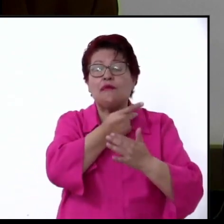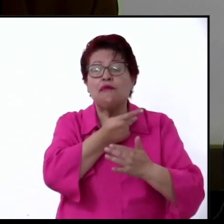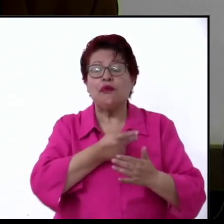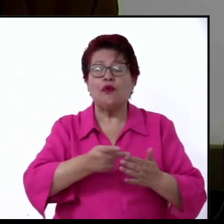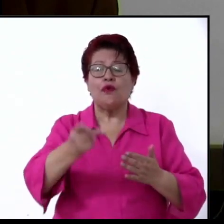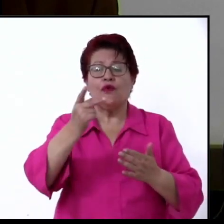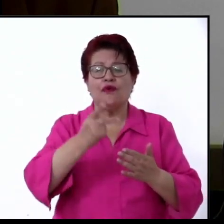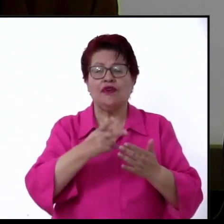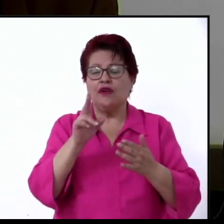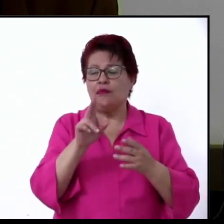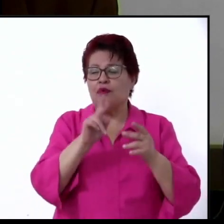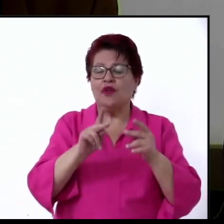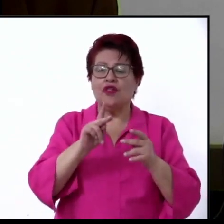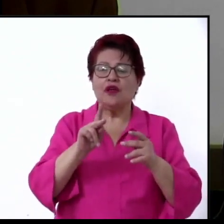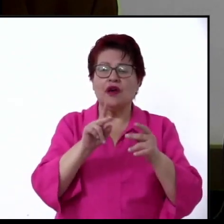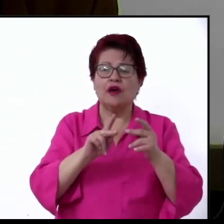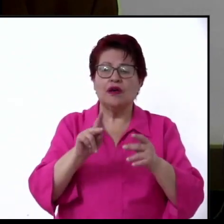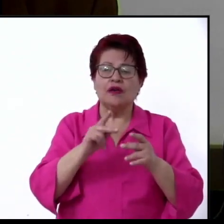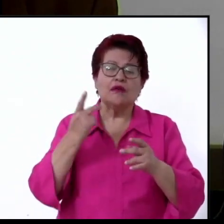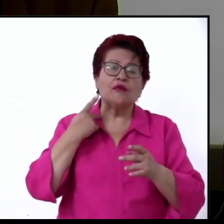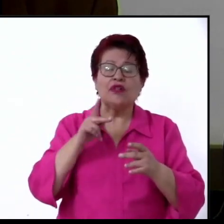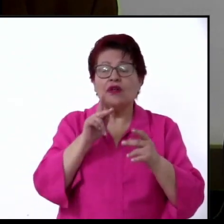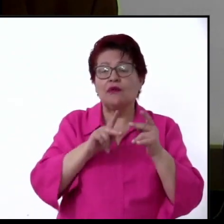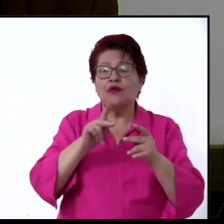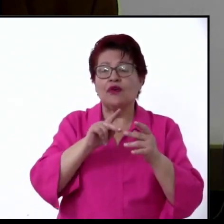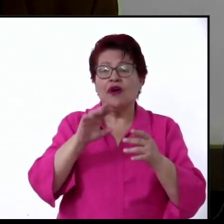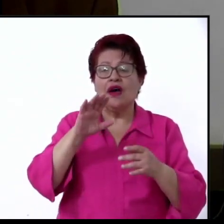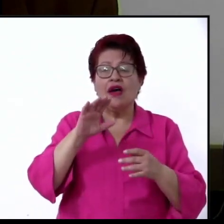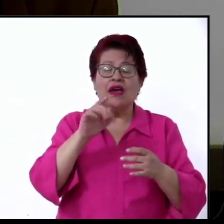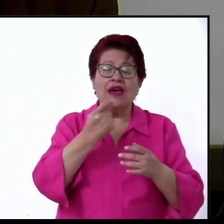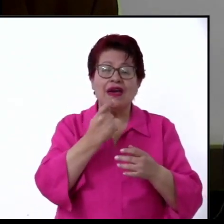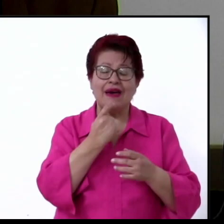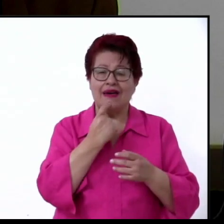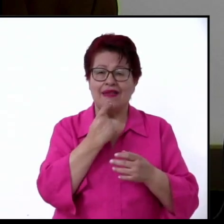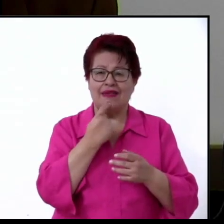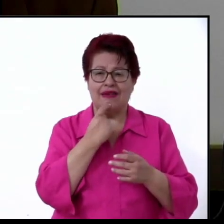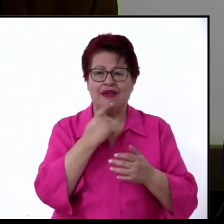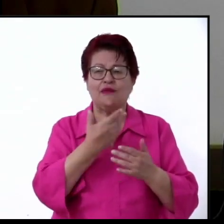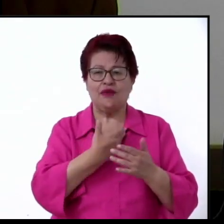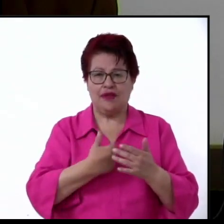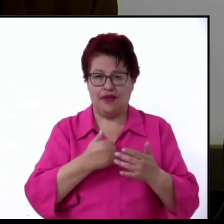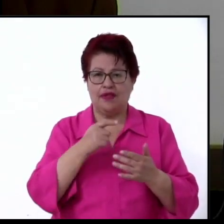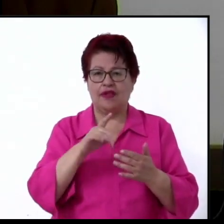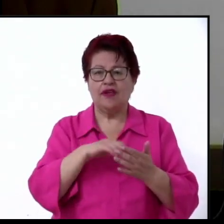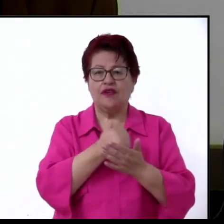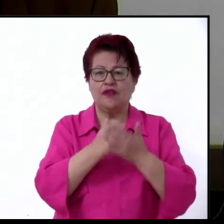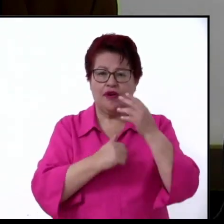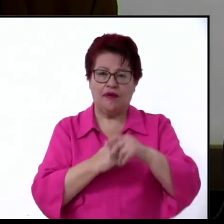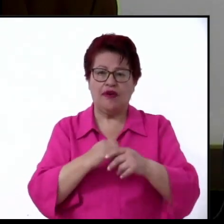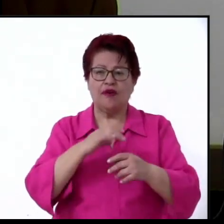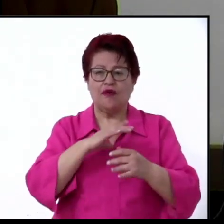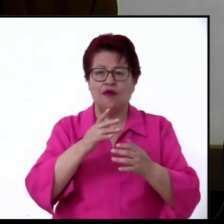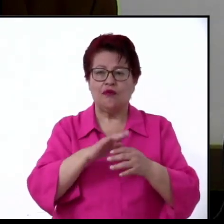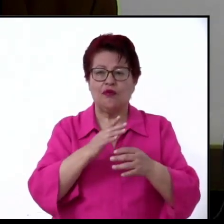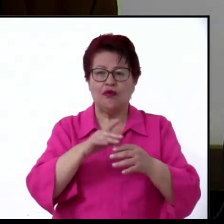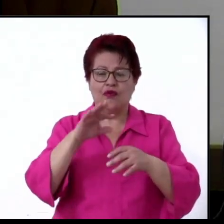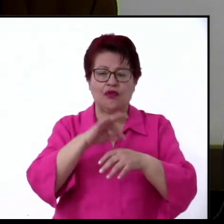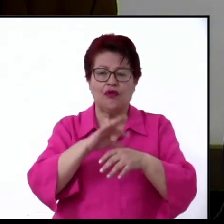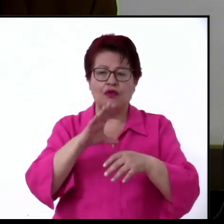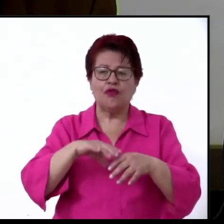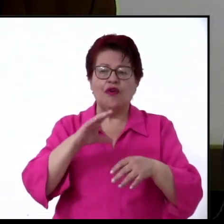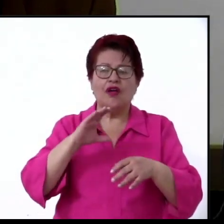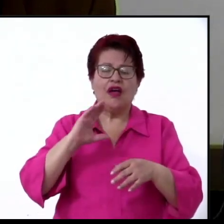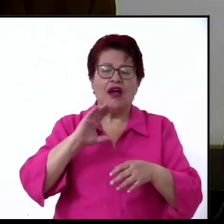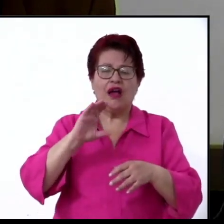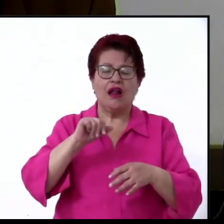políticas públicas puestas en marcha por el licenciado Andrés Manuel López Obrador, y en el caso de la Ciudad de México, por la doctora Claudia